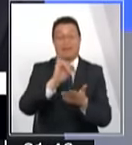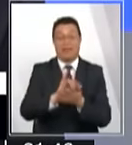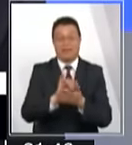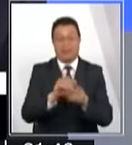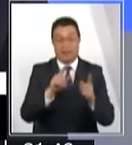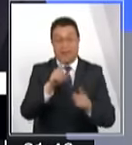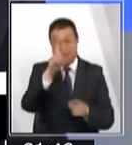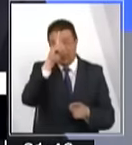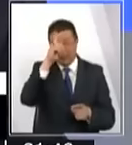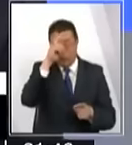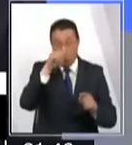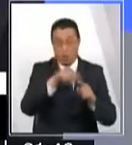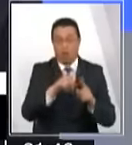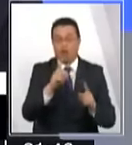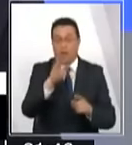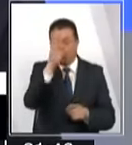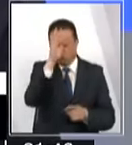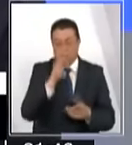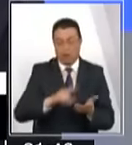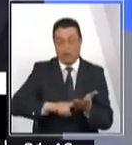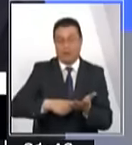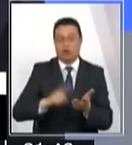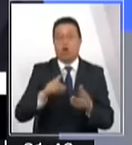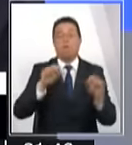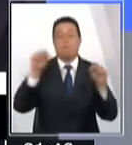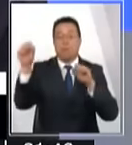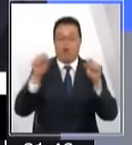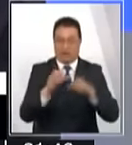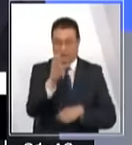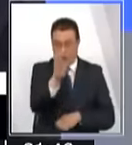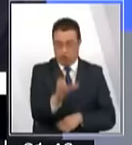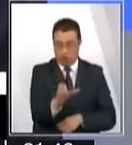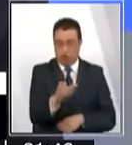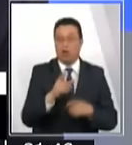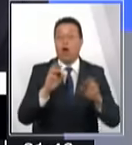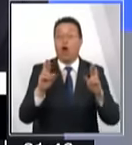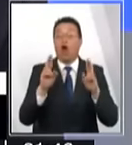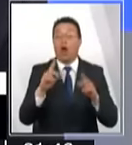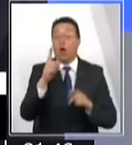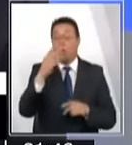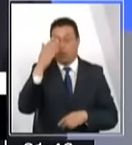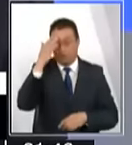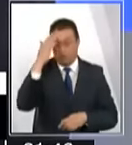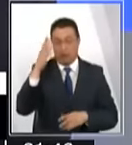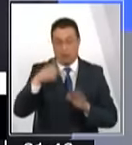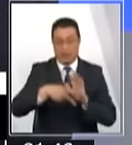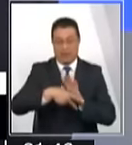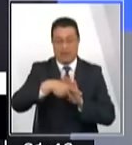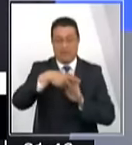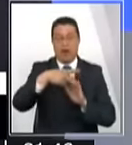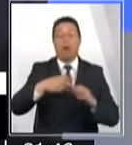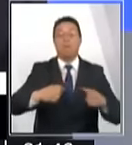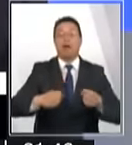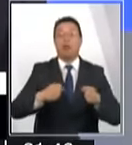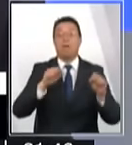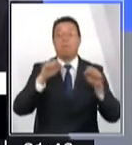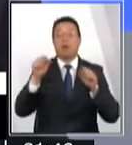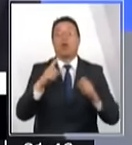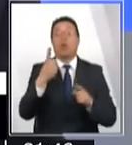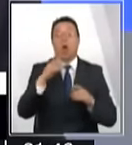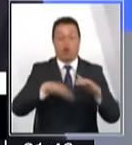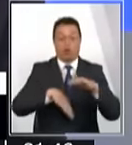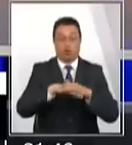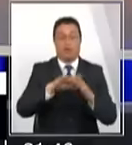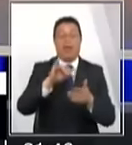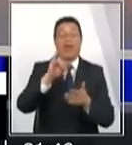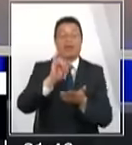salud No no es un funcionario técnico un funcionario político Ah Ojalá algún día lleguemos a un nivel de madurez política en este país que tengamos un superintendente